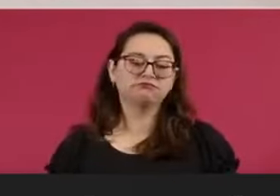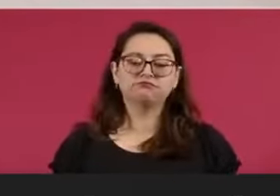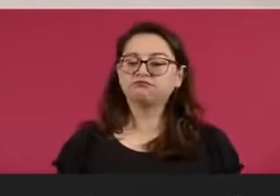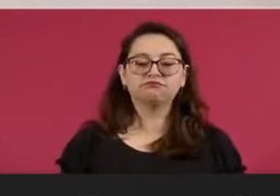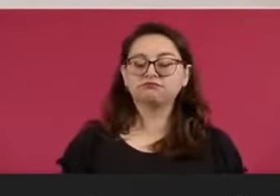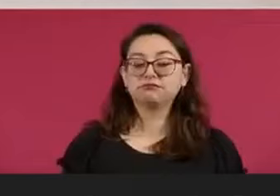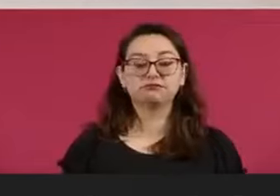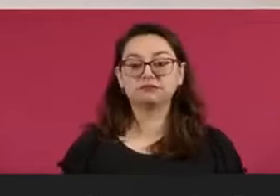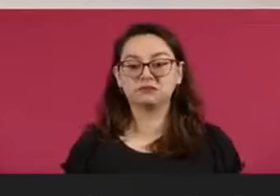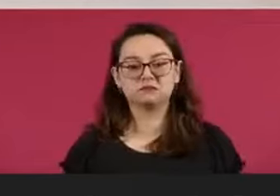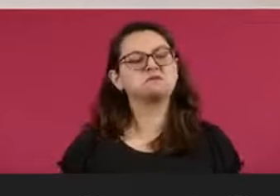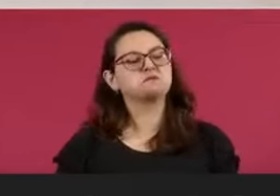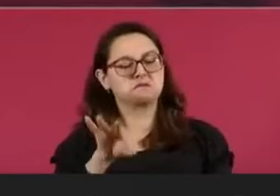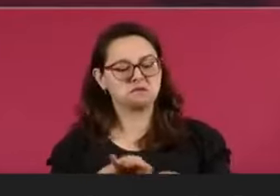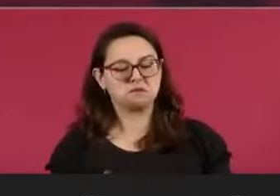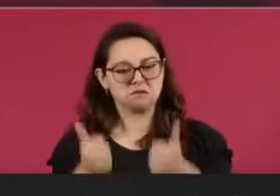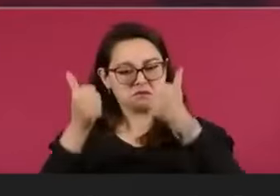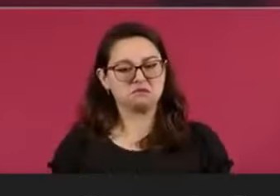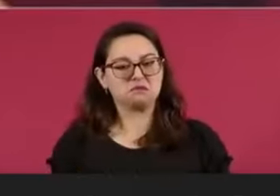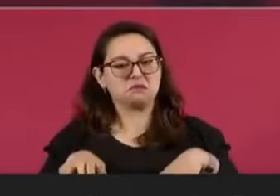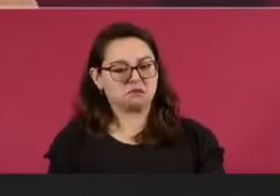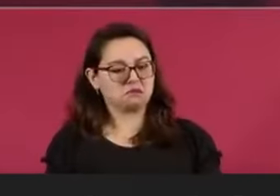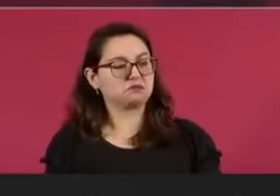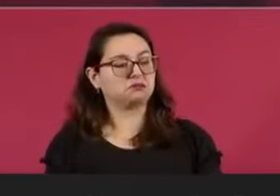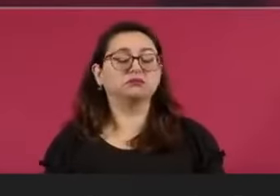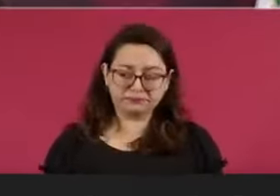Entonces tomaron Chilpancingo. Aquí yo hablé